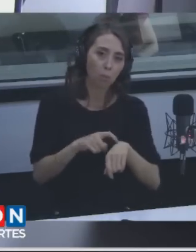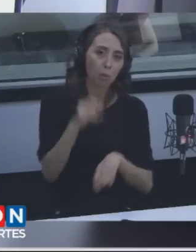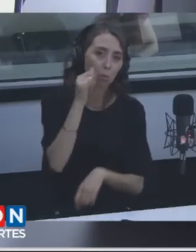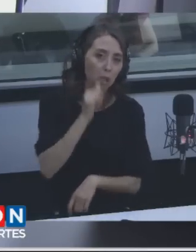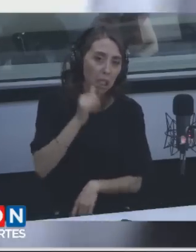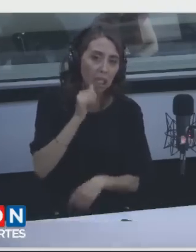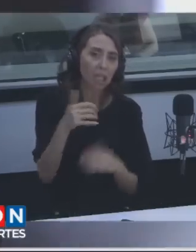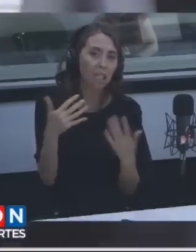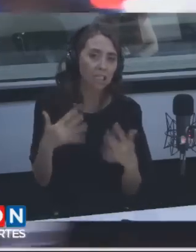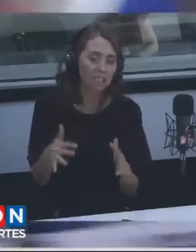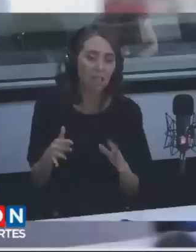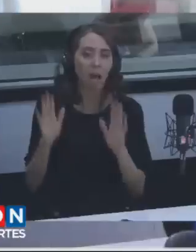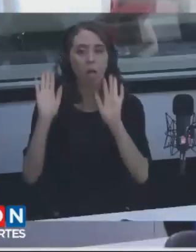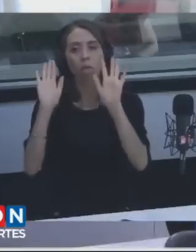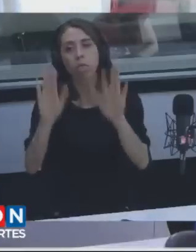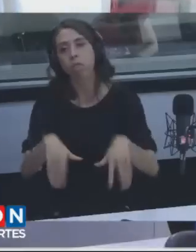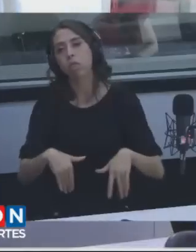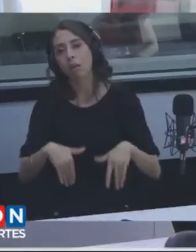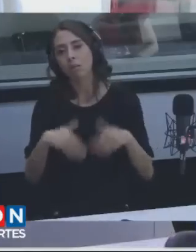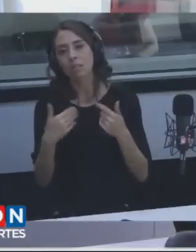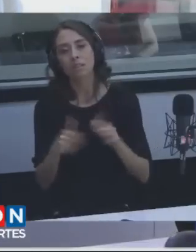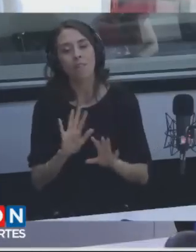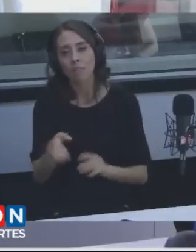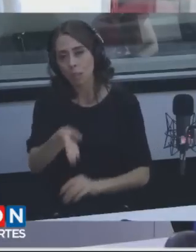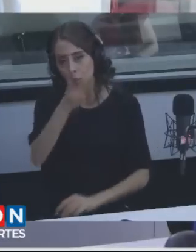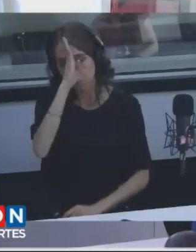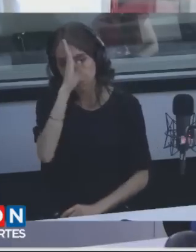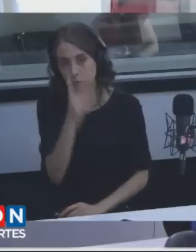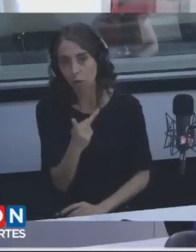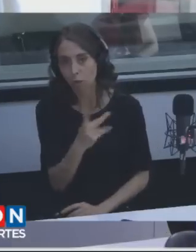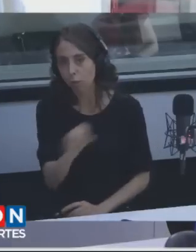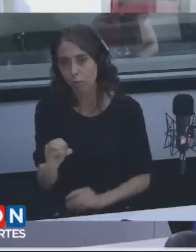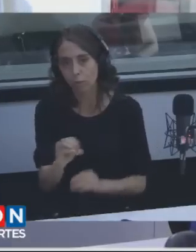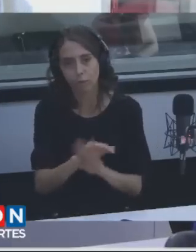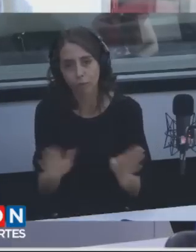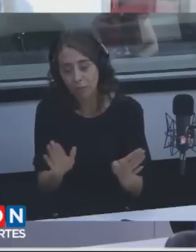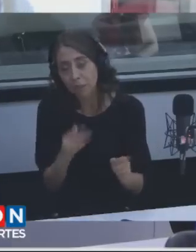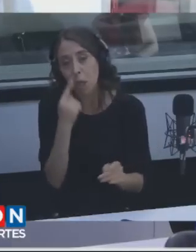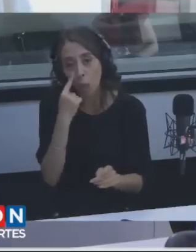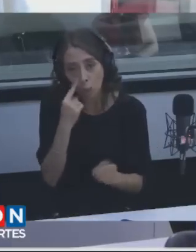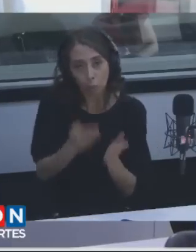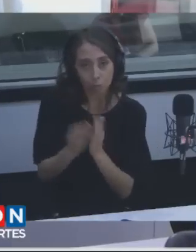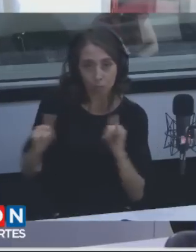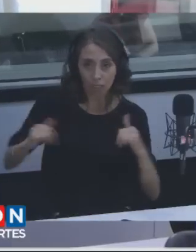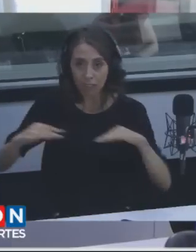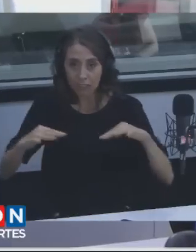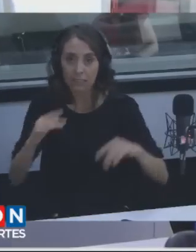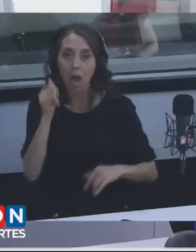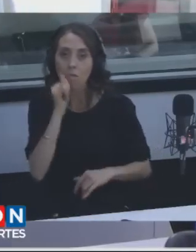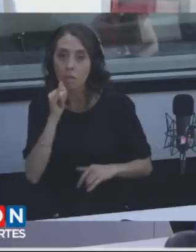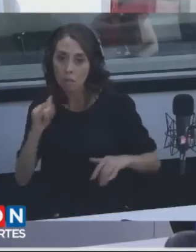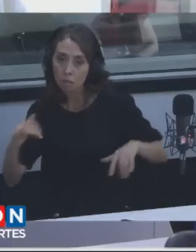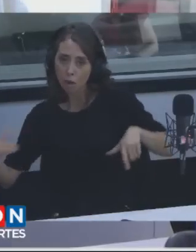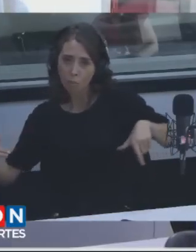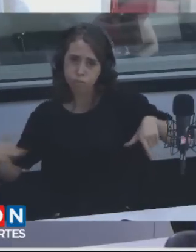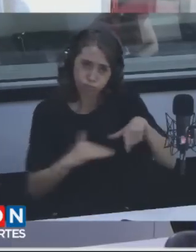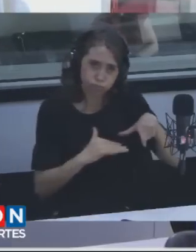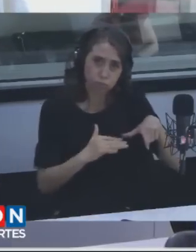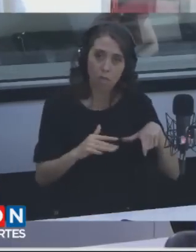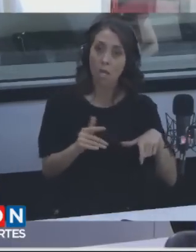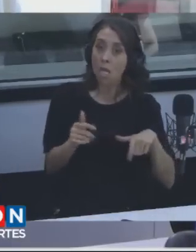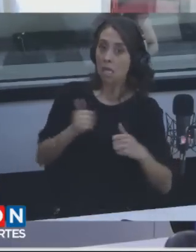ya tira la esponja. Sí, ¿no? Claro, decir, está knockout. Pero al comienzo, ojo a que el partido empiece y Iquique se va con todo y la Católica se